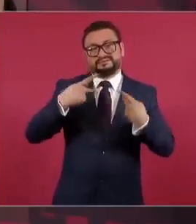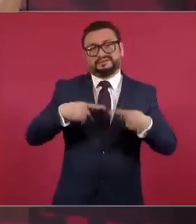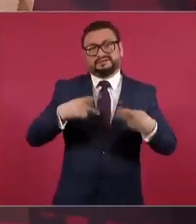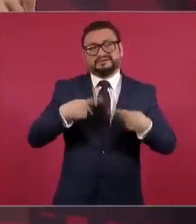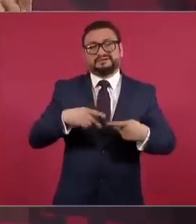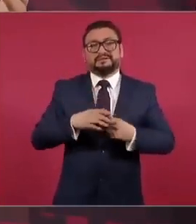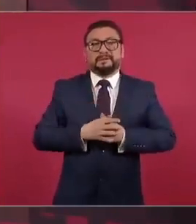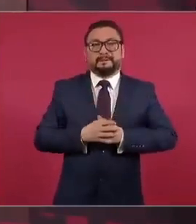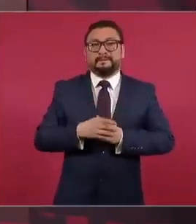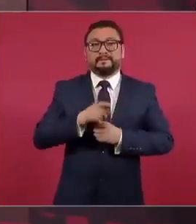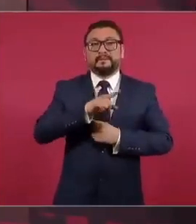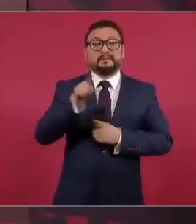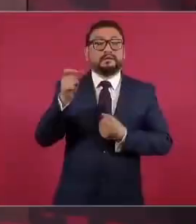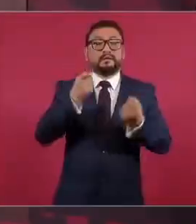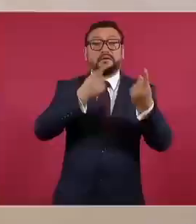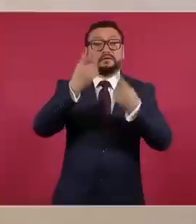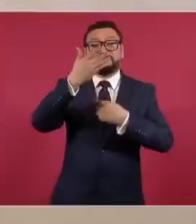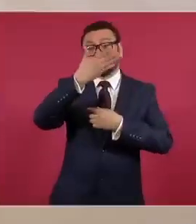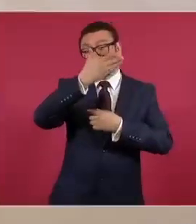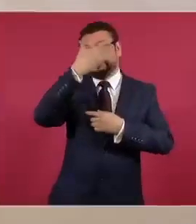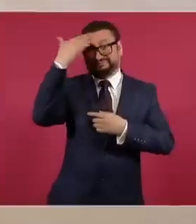no lo sabe.